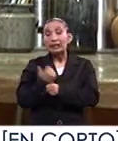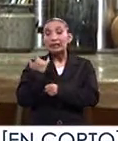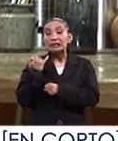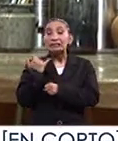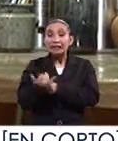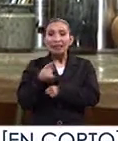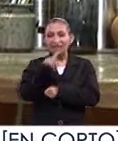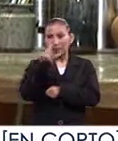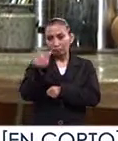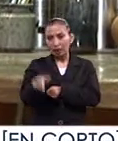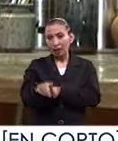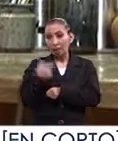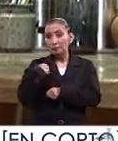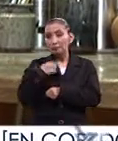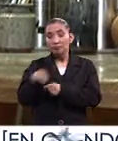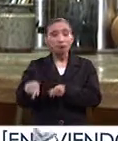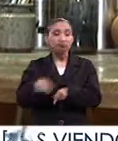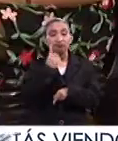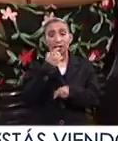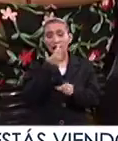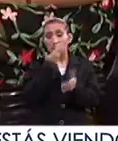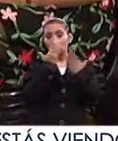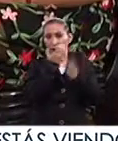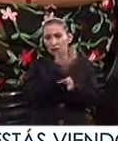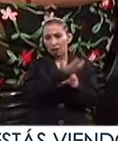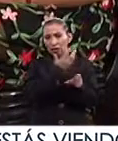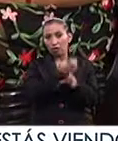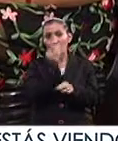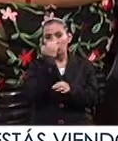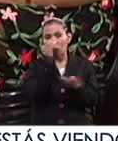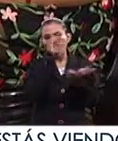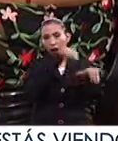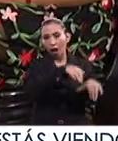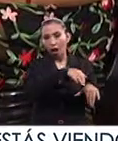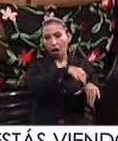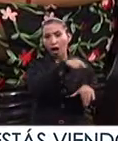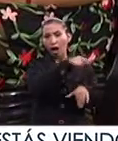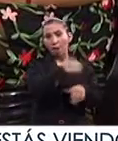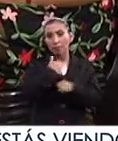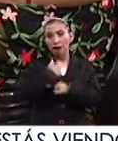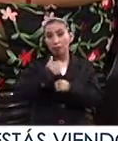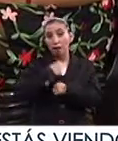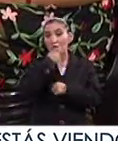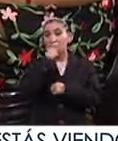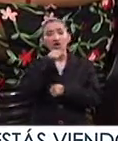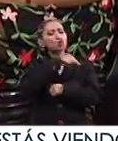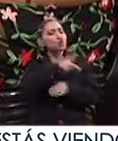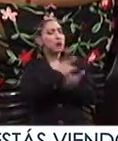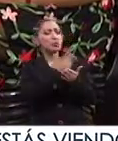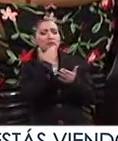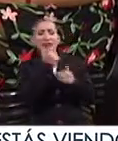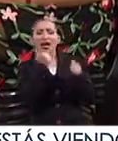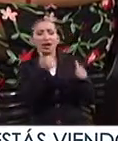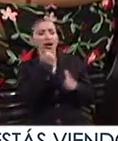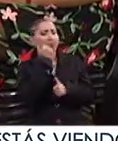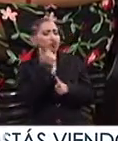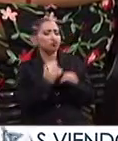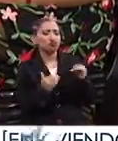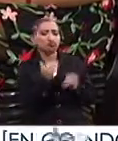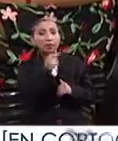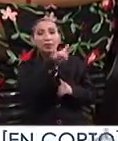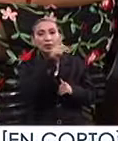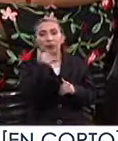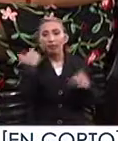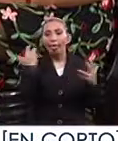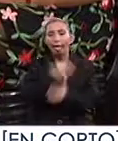y después me mandaron a estudiar a Estados Unidos a una escuela militar, según esto, como premio, que era muy buen estudiante, pero